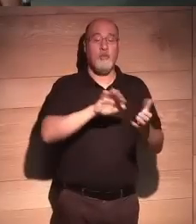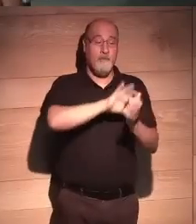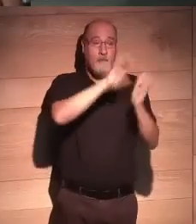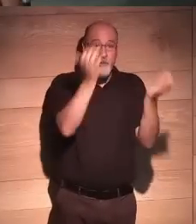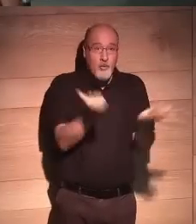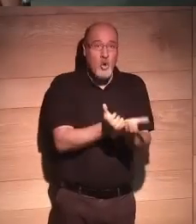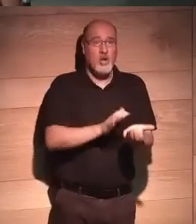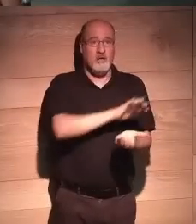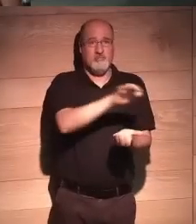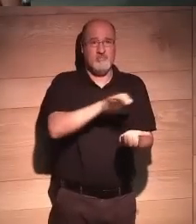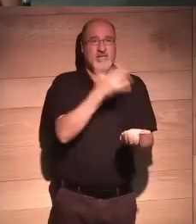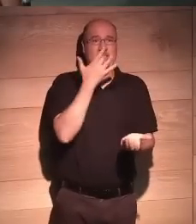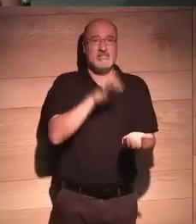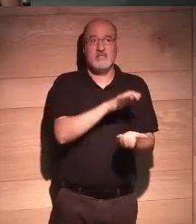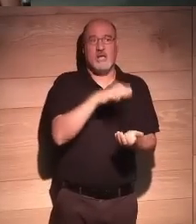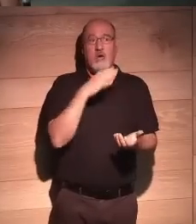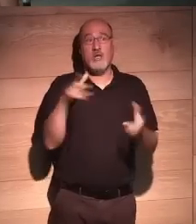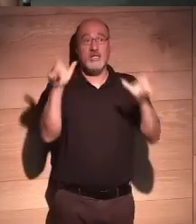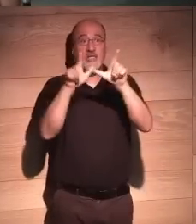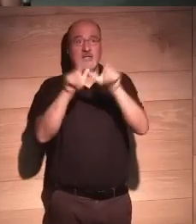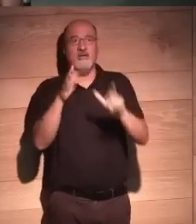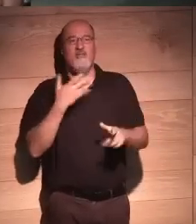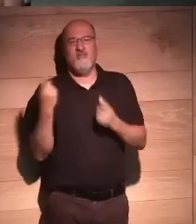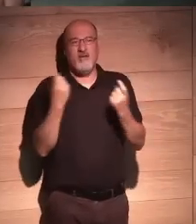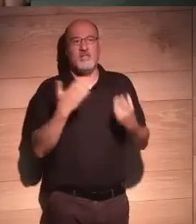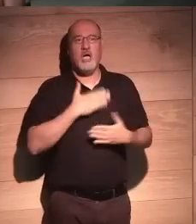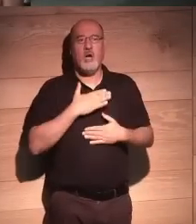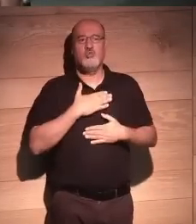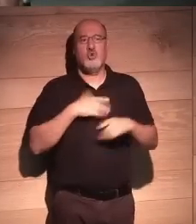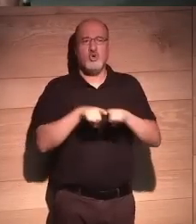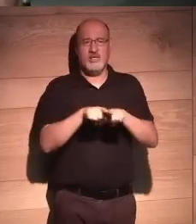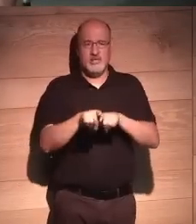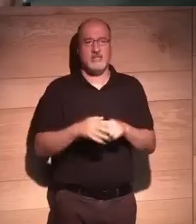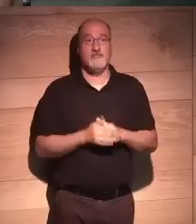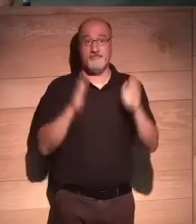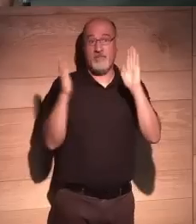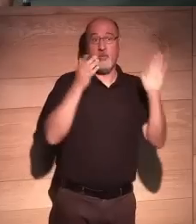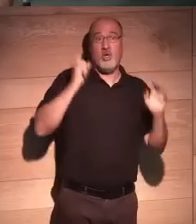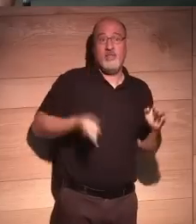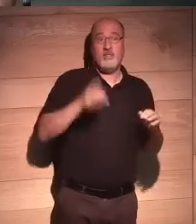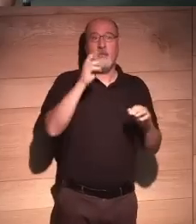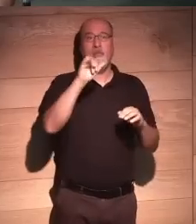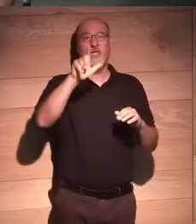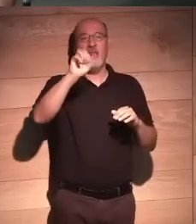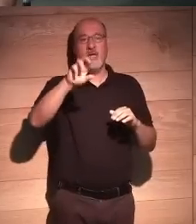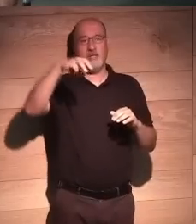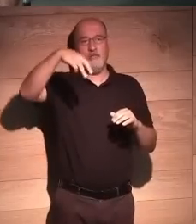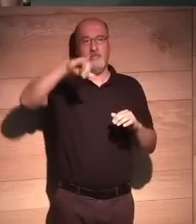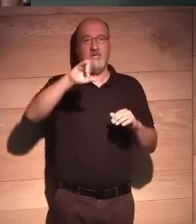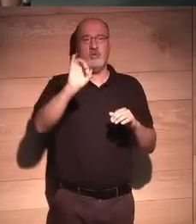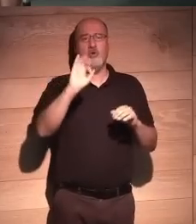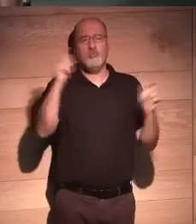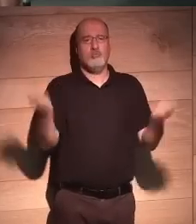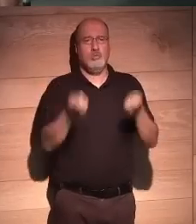cristal. Y ahora, yo en la tele me falta autocrítica. Sí. En la época de Pilar Miró sacó un anuncio,